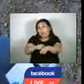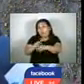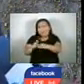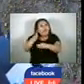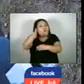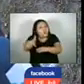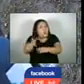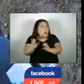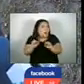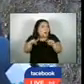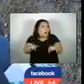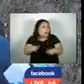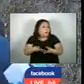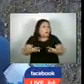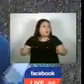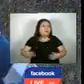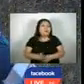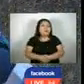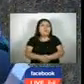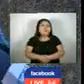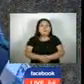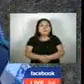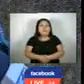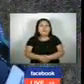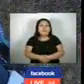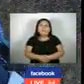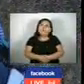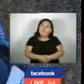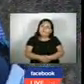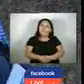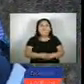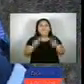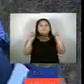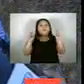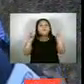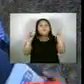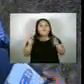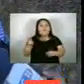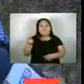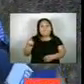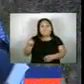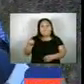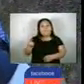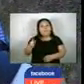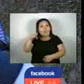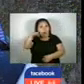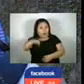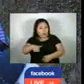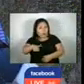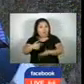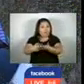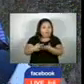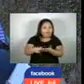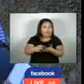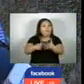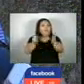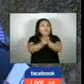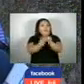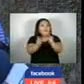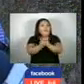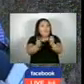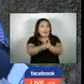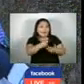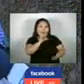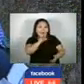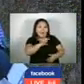largo plazo la solución del transporte. El tema meramente económico es acá donde nos encontramos y es el problema en el que, como bien lo dijo